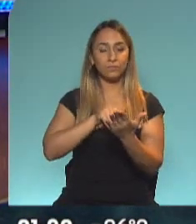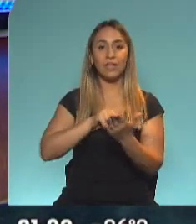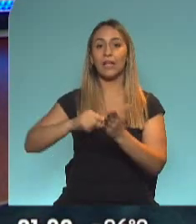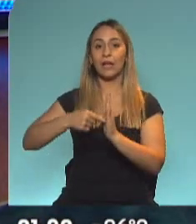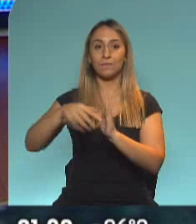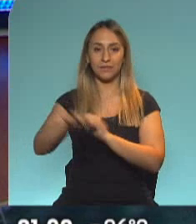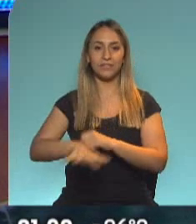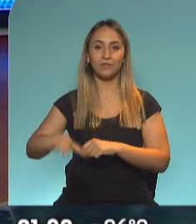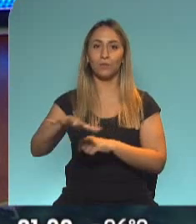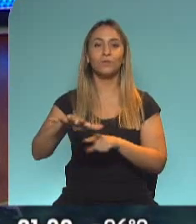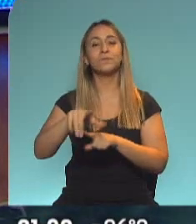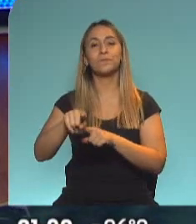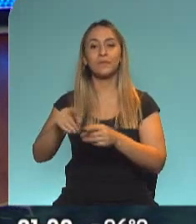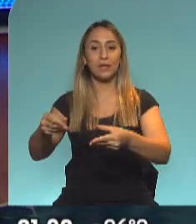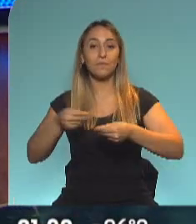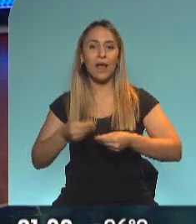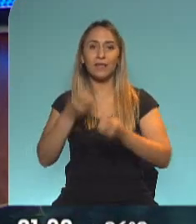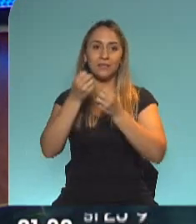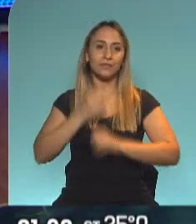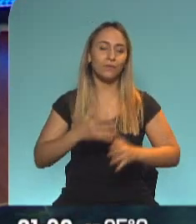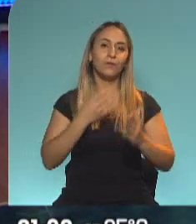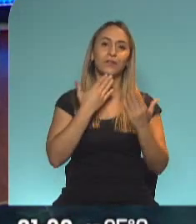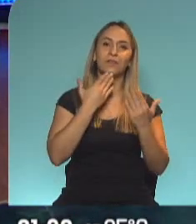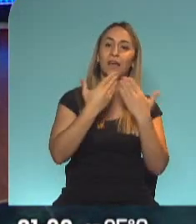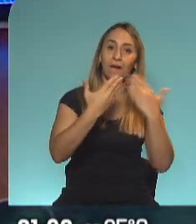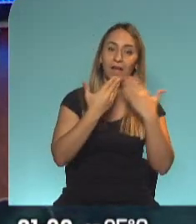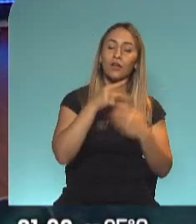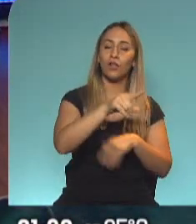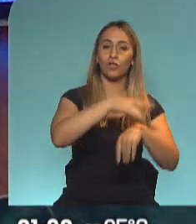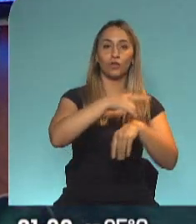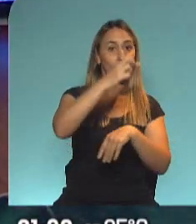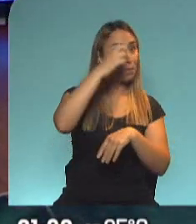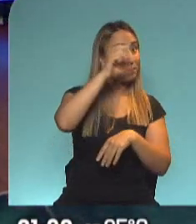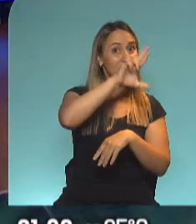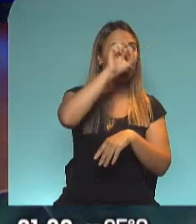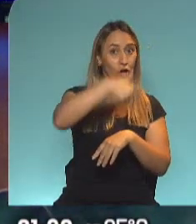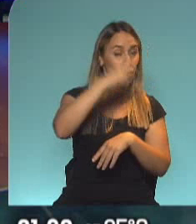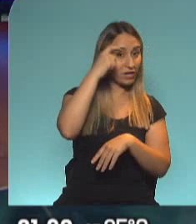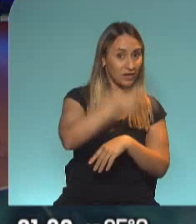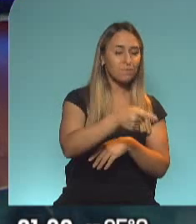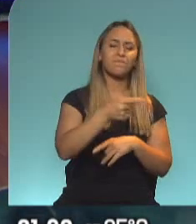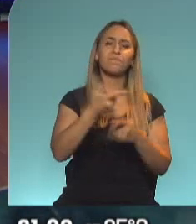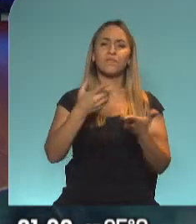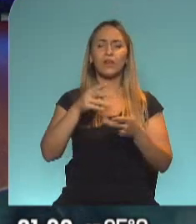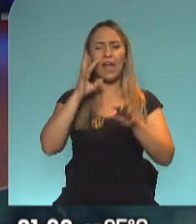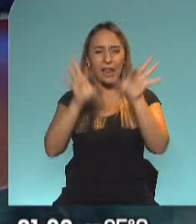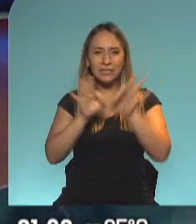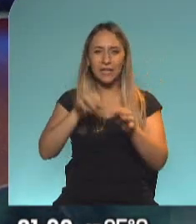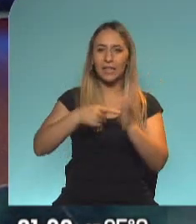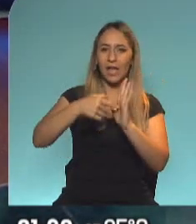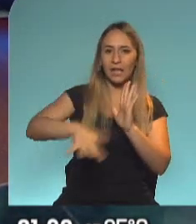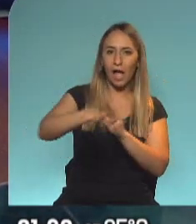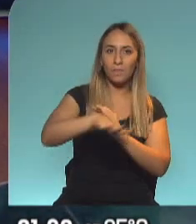Aires para empezar a hablar nuevamente con el doctor Perrone. Este es el reporte que habitualmente da la ciudad. De un lado,